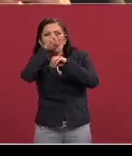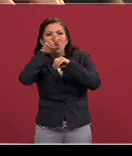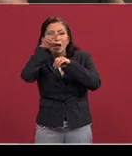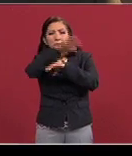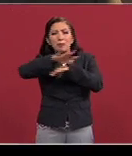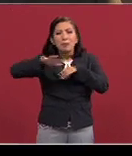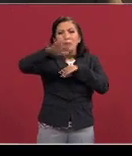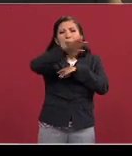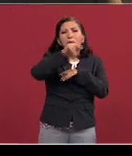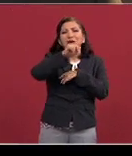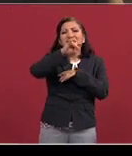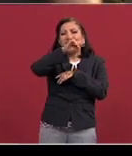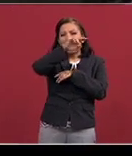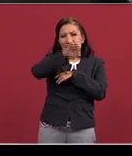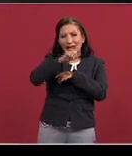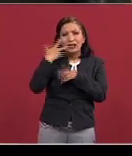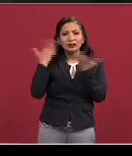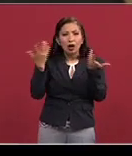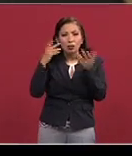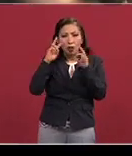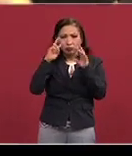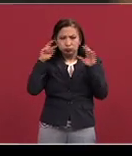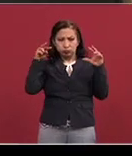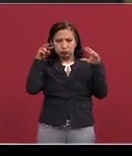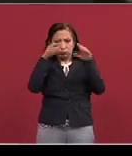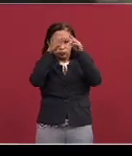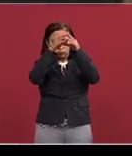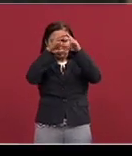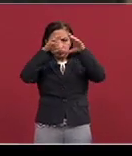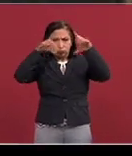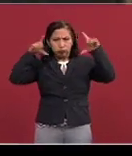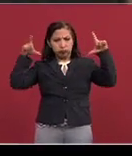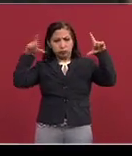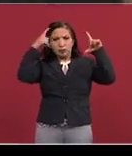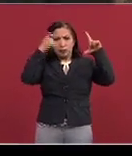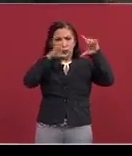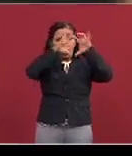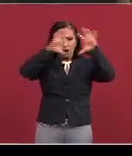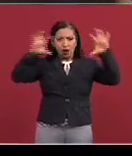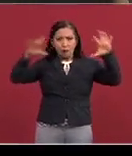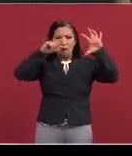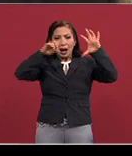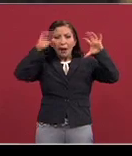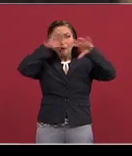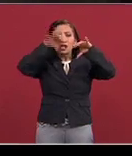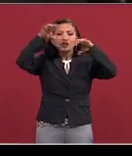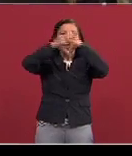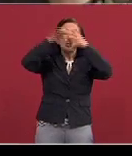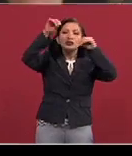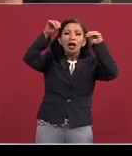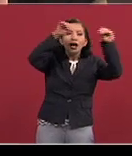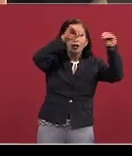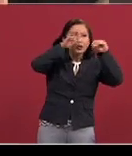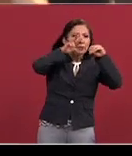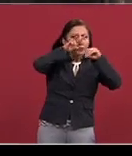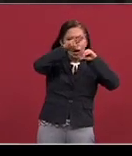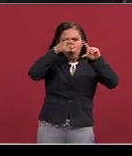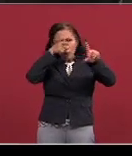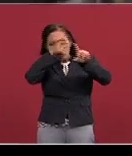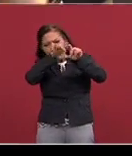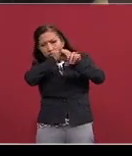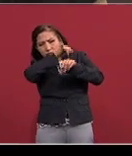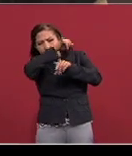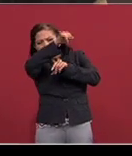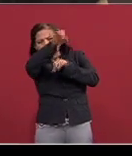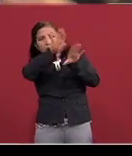Los paisajistas hacían un cono óptico que ampliaban el primer plano para integrar más elementos y se fijaban en un